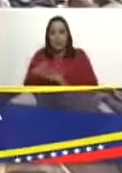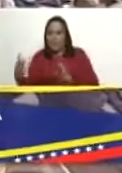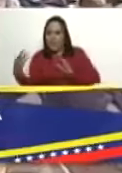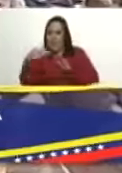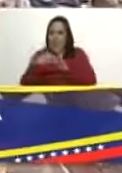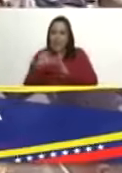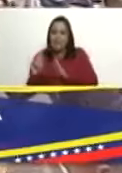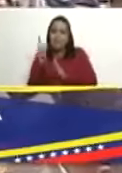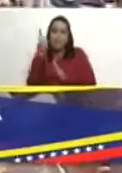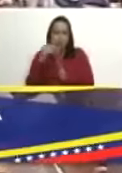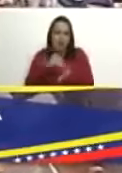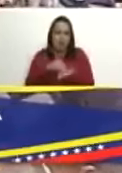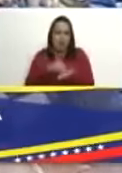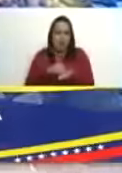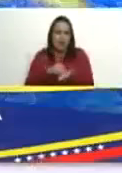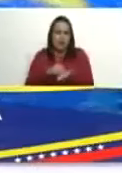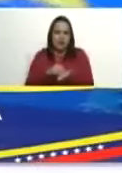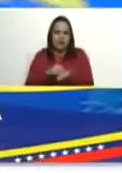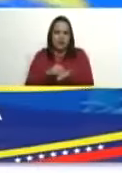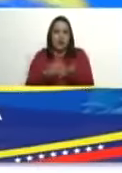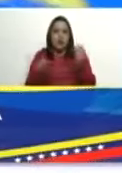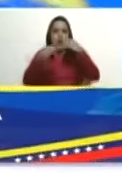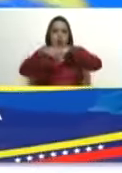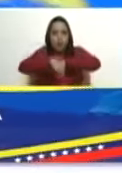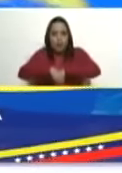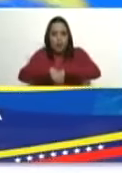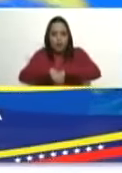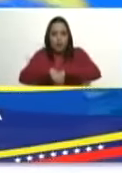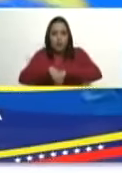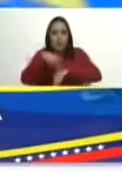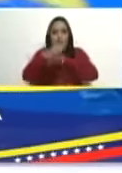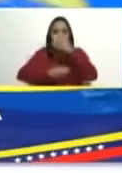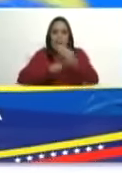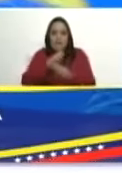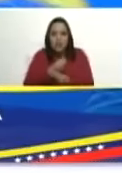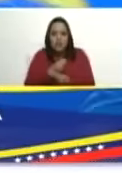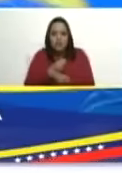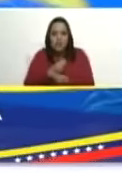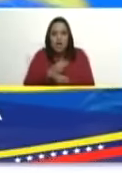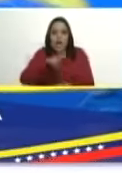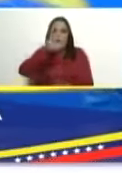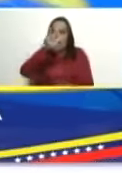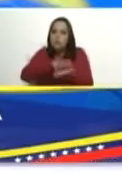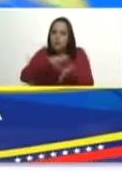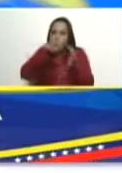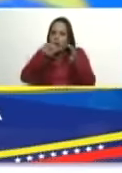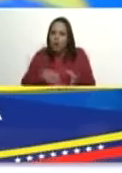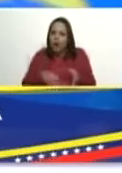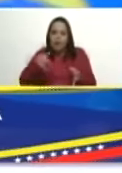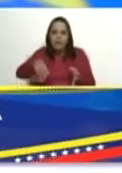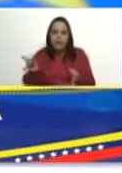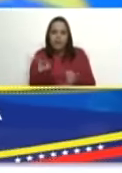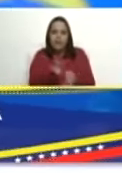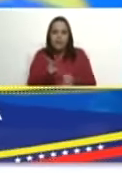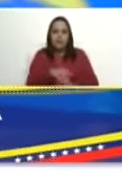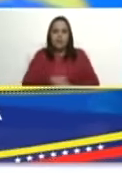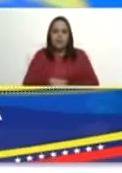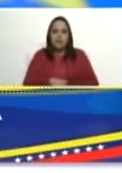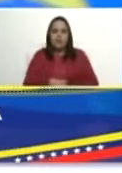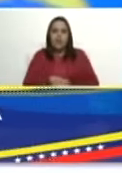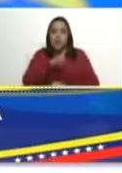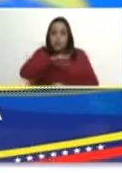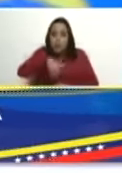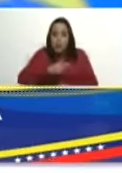por primera vez los tratados celebrados válidamente por la República, son los que